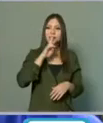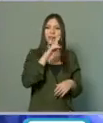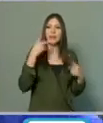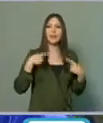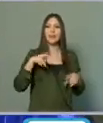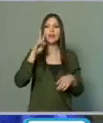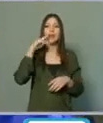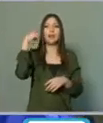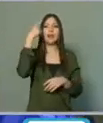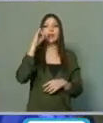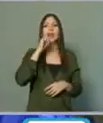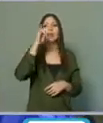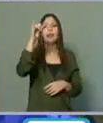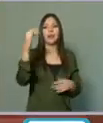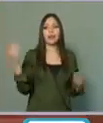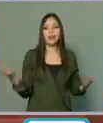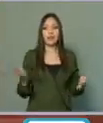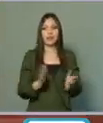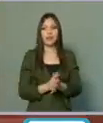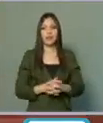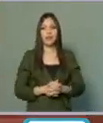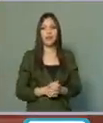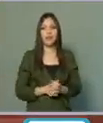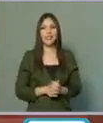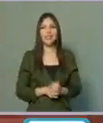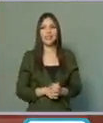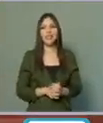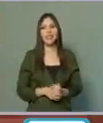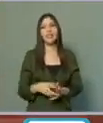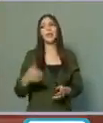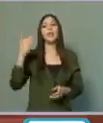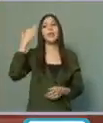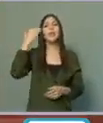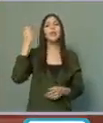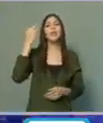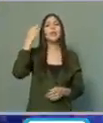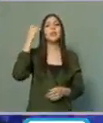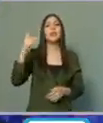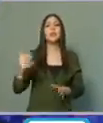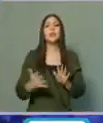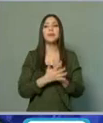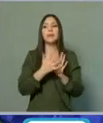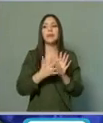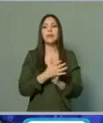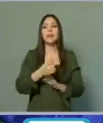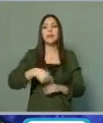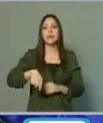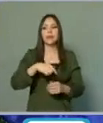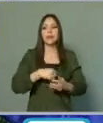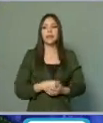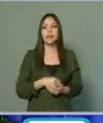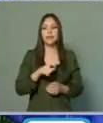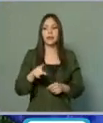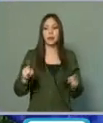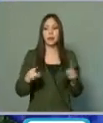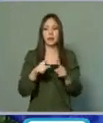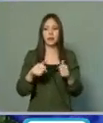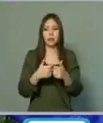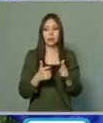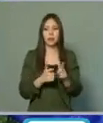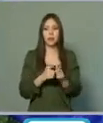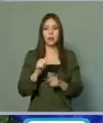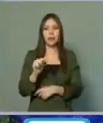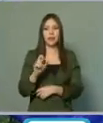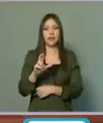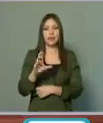ti también. Qué bárbaro. Y bueno, ¿cuánto tiempo tienes participando en esa agrupación? Aquí con Arco y Lira llevo 4